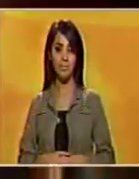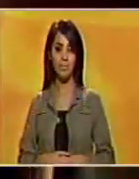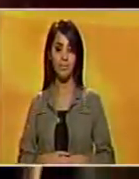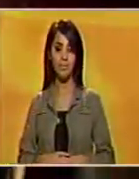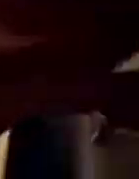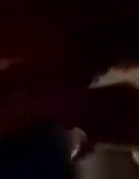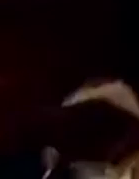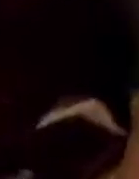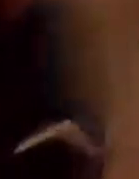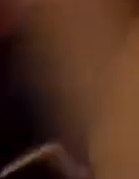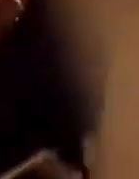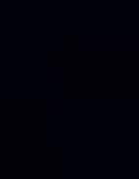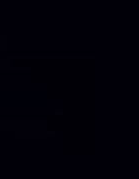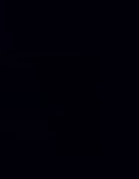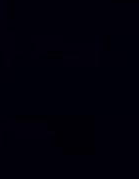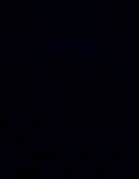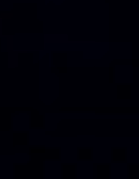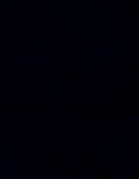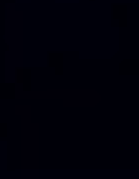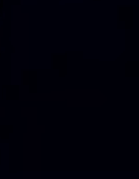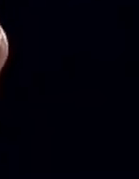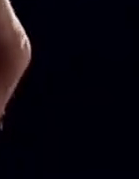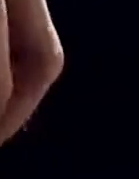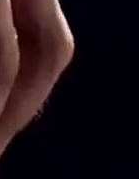Inventar una aventura,